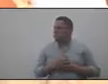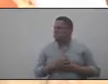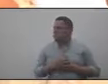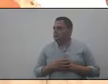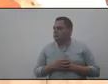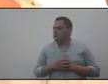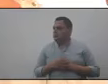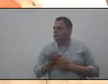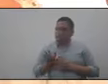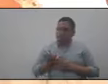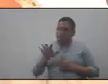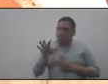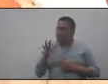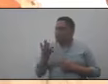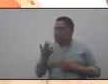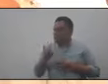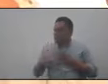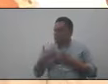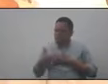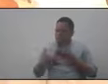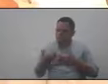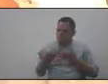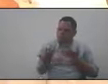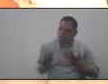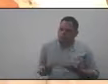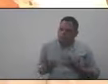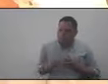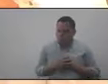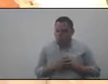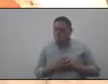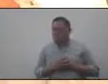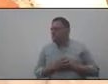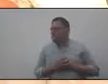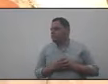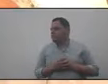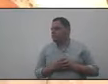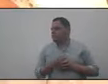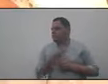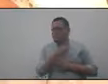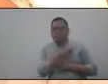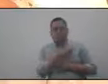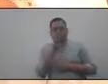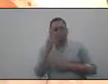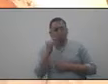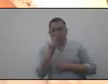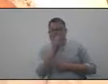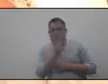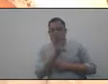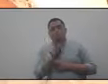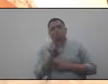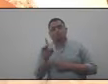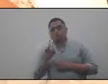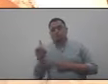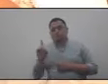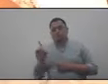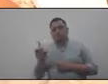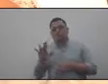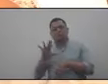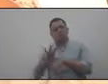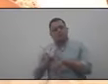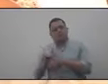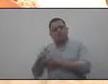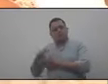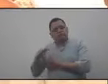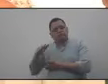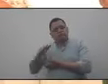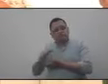cáncer, ¿cómo y qué proceso empieza? Me salió una bola en el seno derecho, fui al hospital, me mandaron